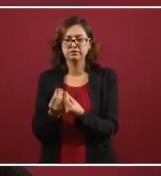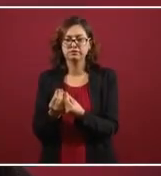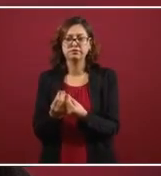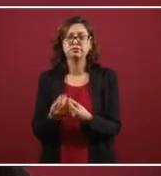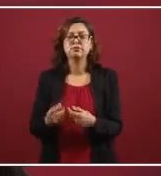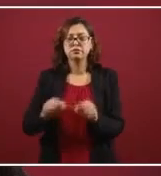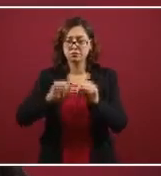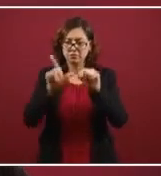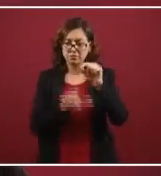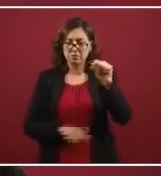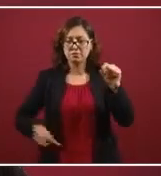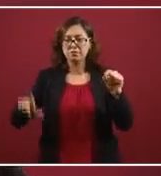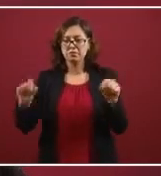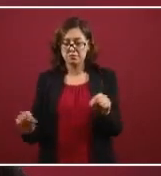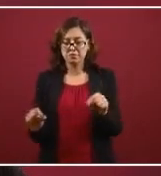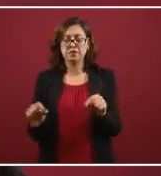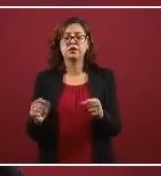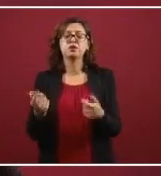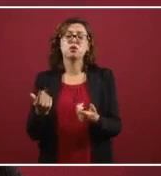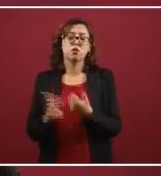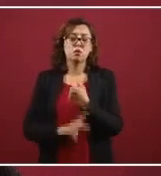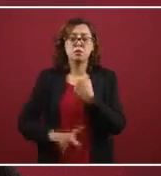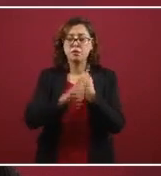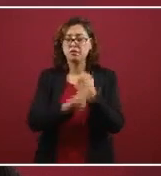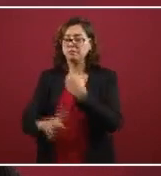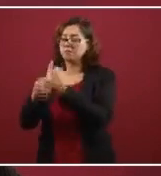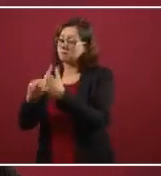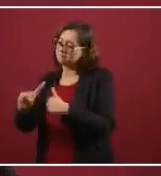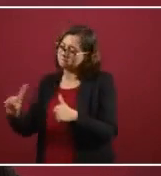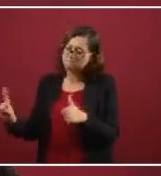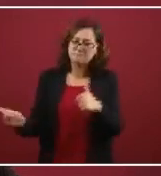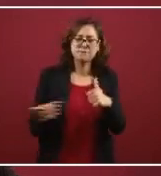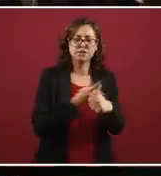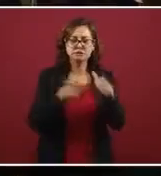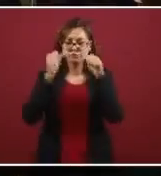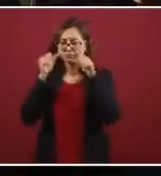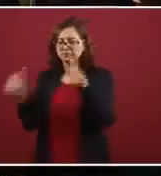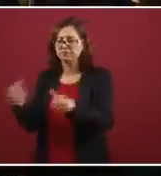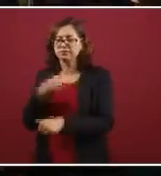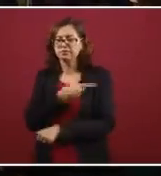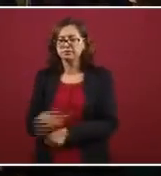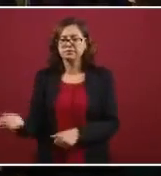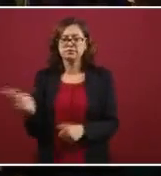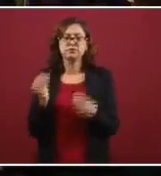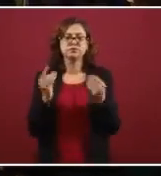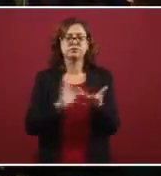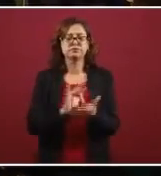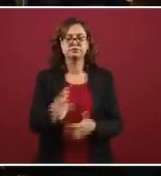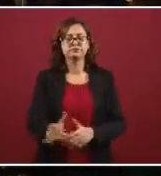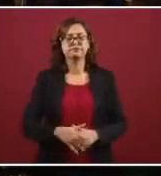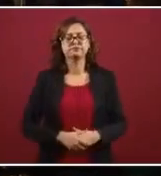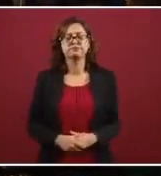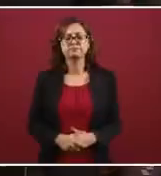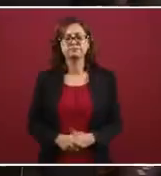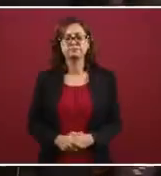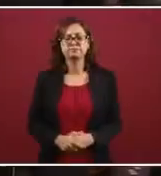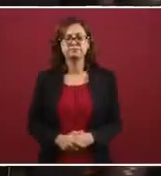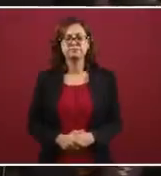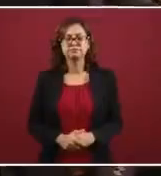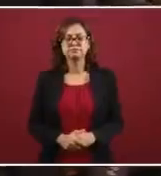porque por el bien de México, por el bien de nuestros pueblos, primero los pobres, como lo dice nuestro presidente. Gracias.